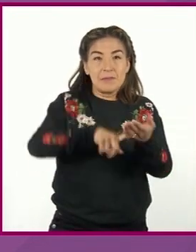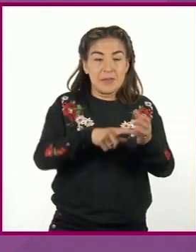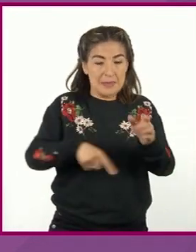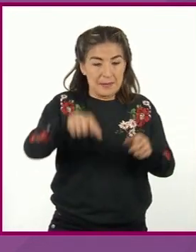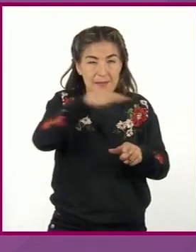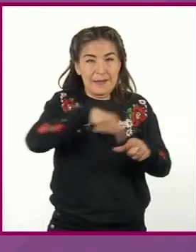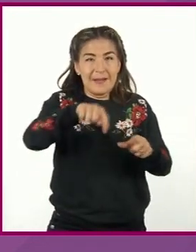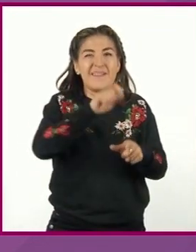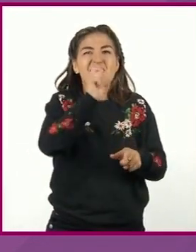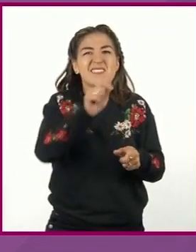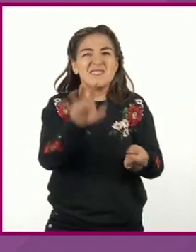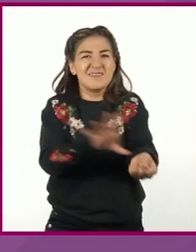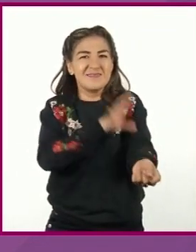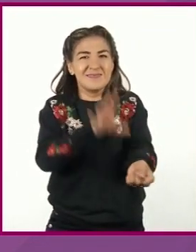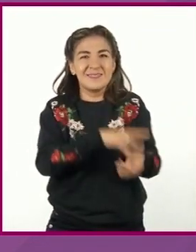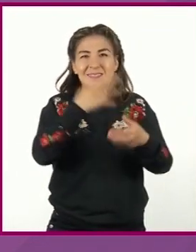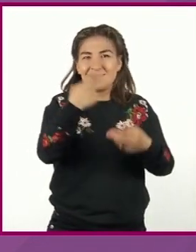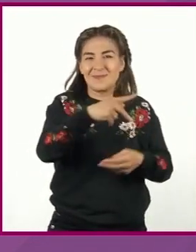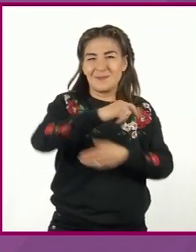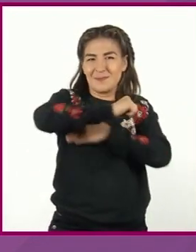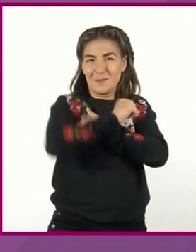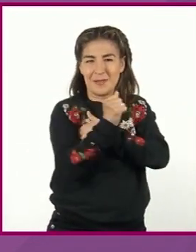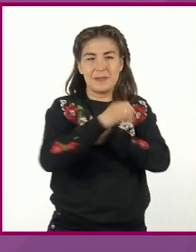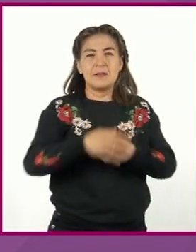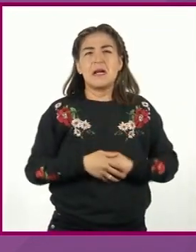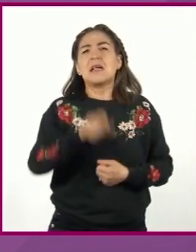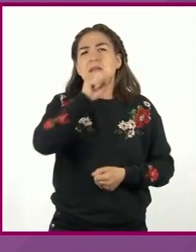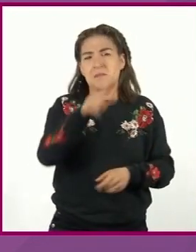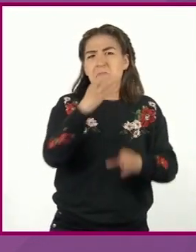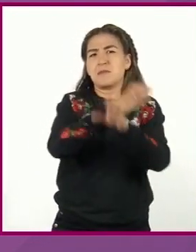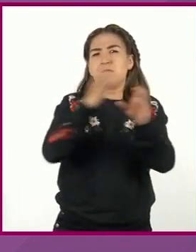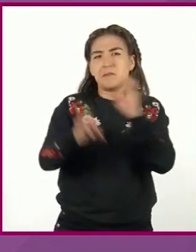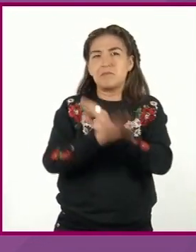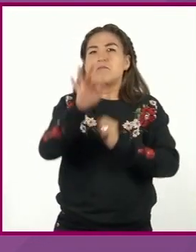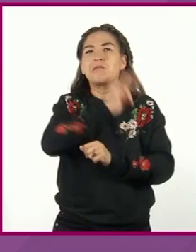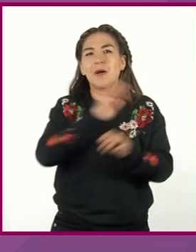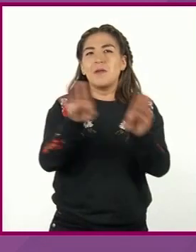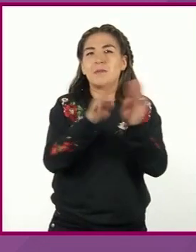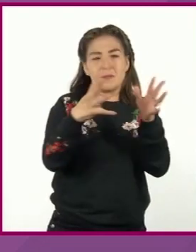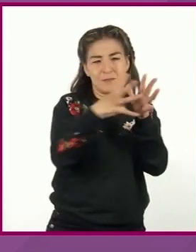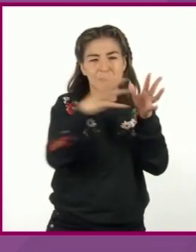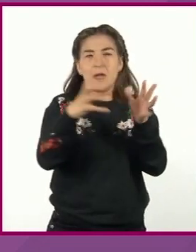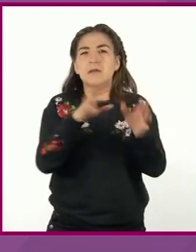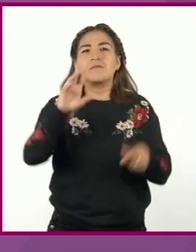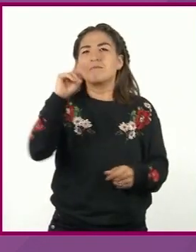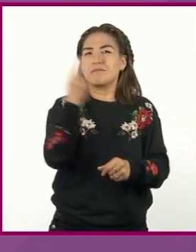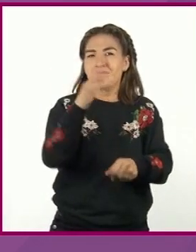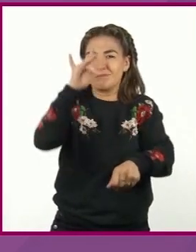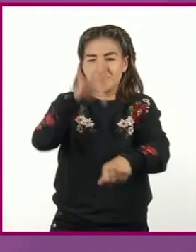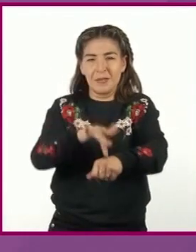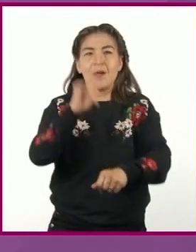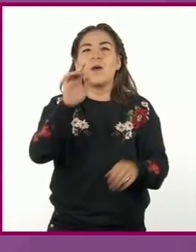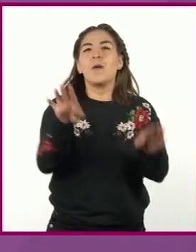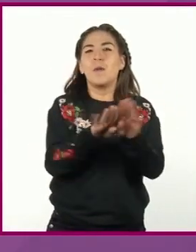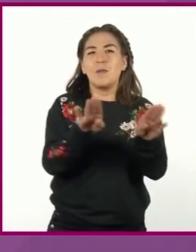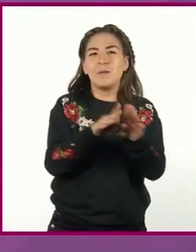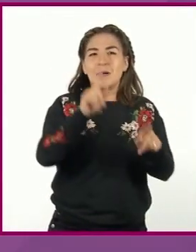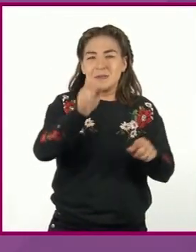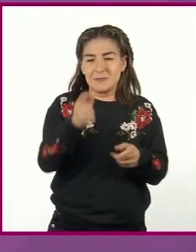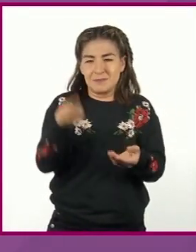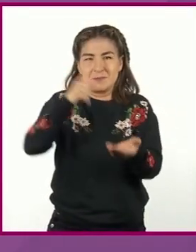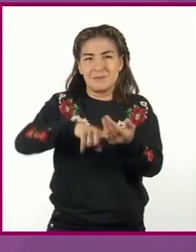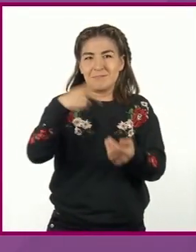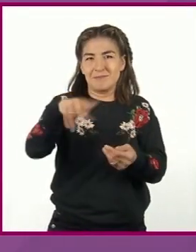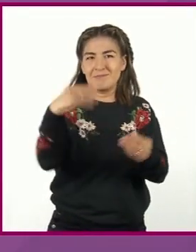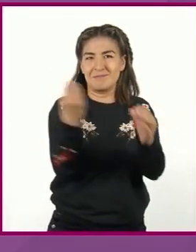a las cargas. Cabe resaltar que los objetos también se pueden electrizar sin contacto directo mediante la inducción que distribuye su